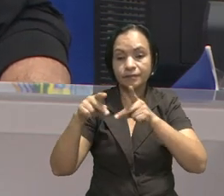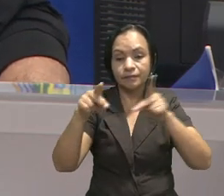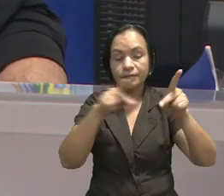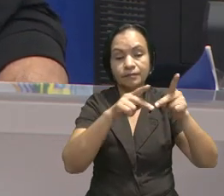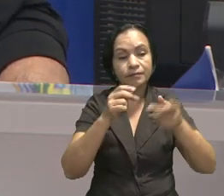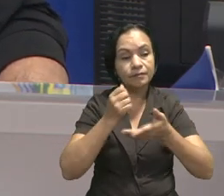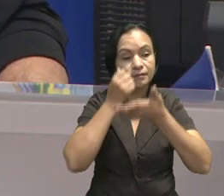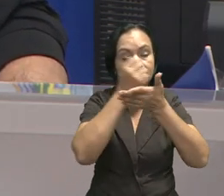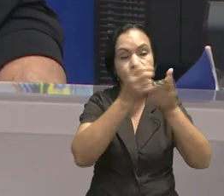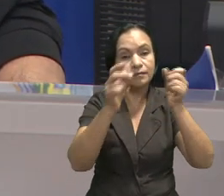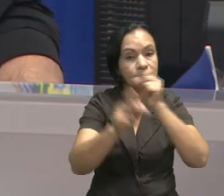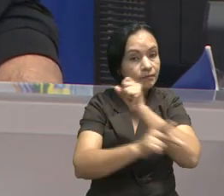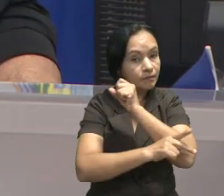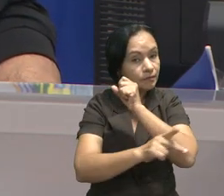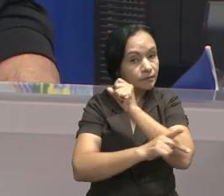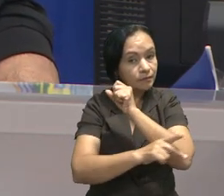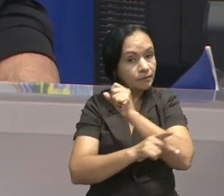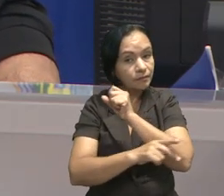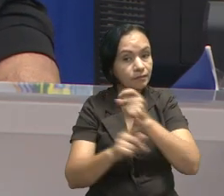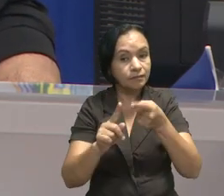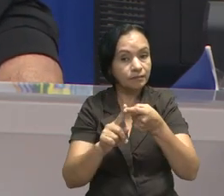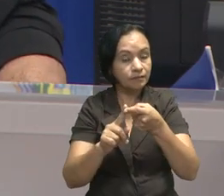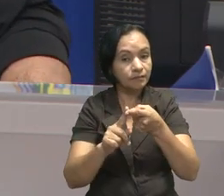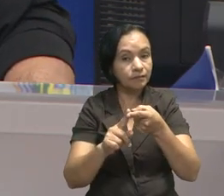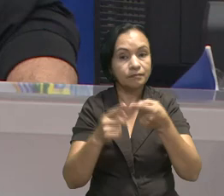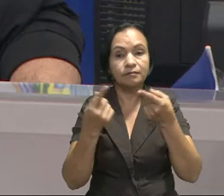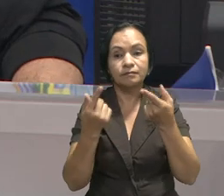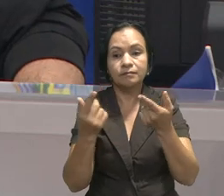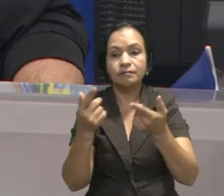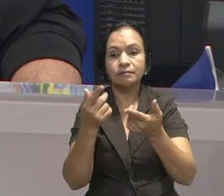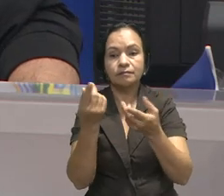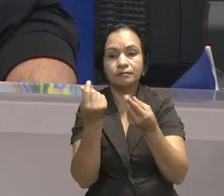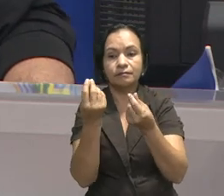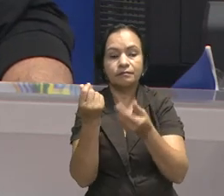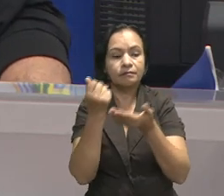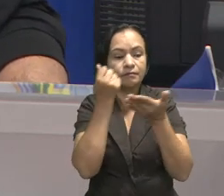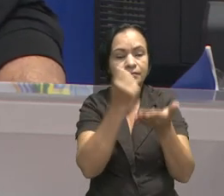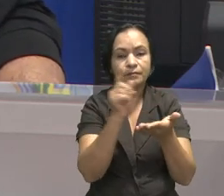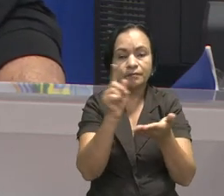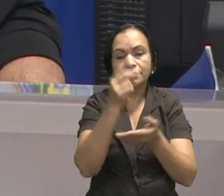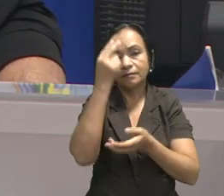la patria, no eminentemente por la cantidad de dinero que se le